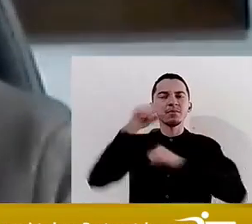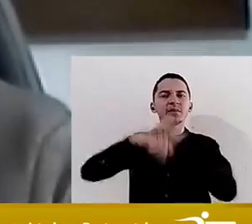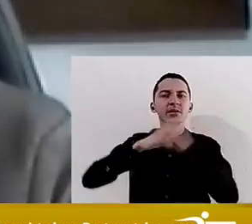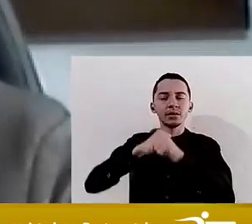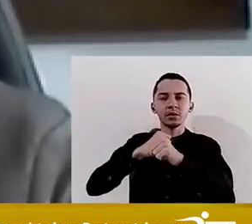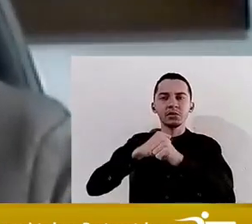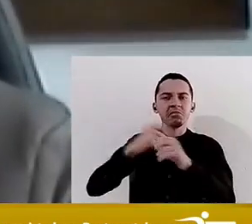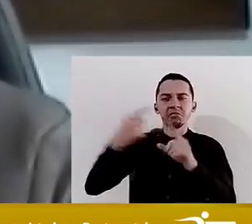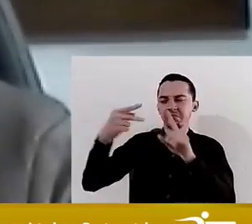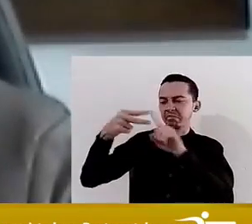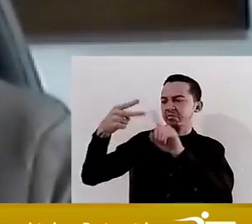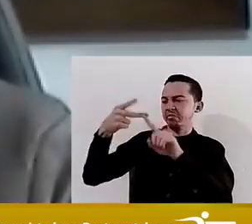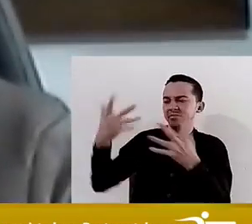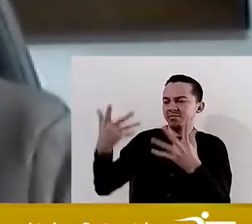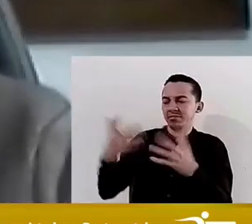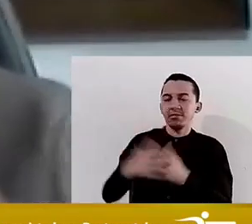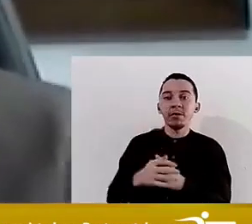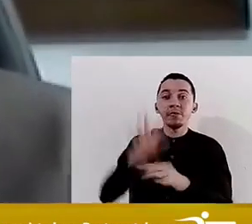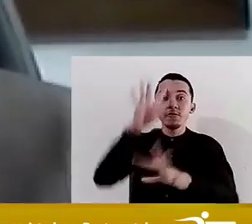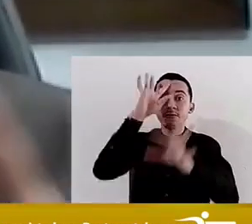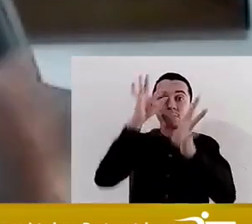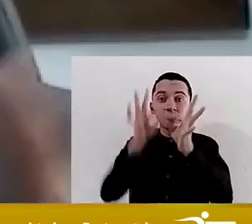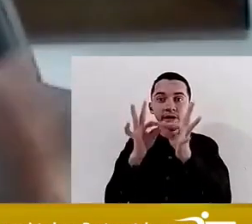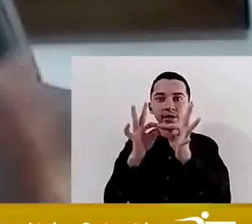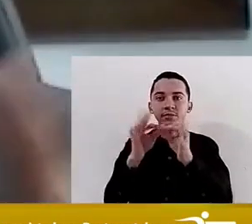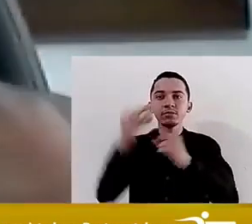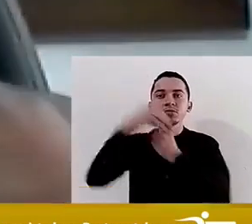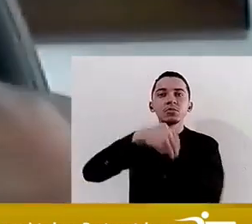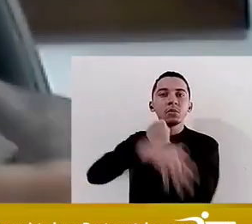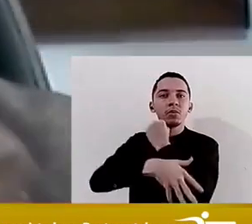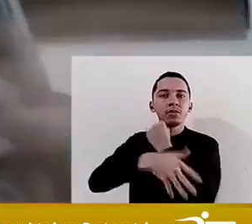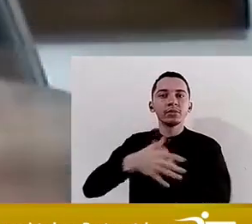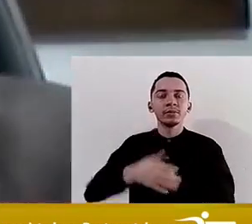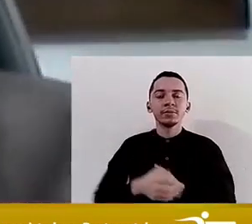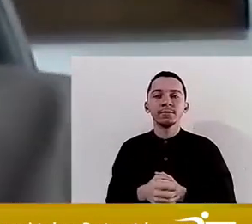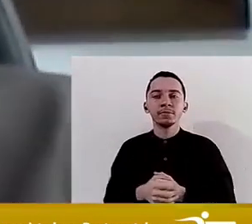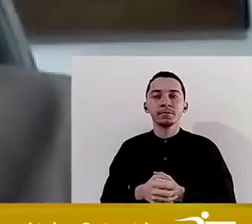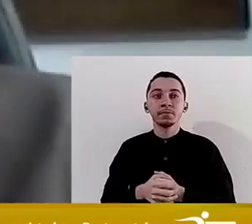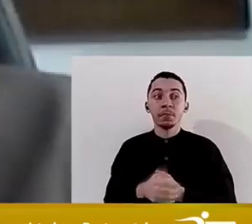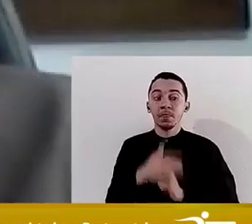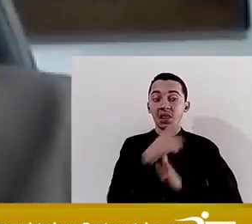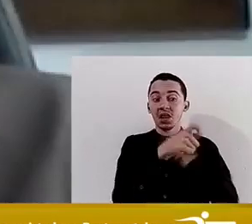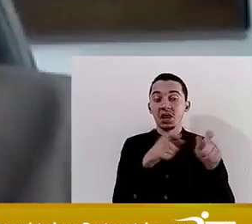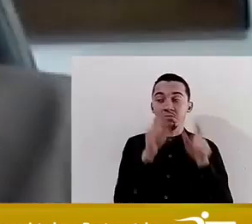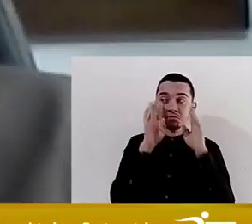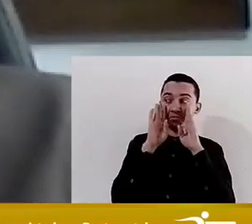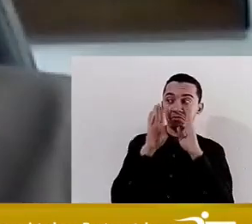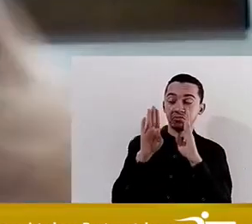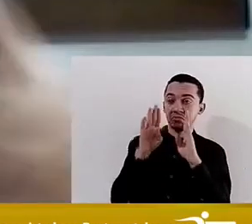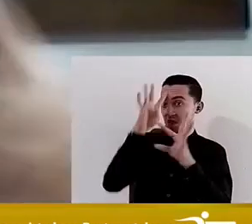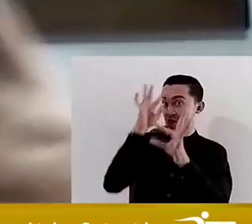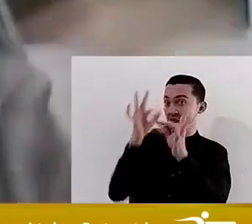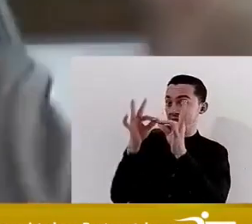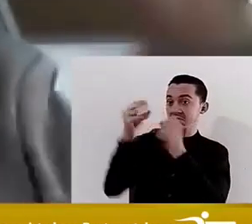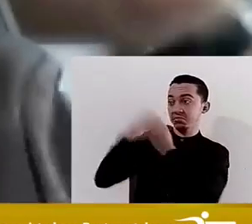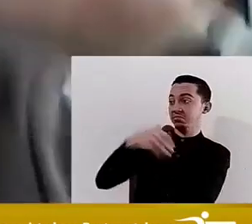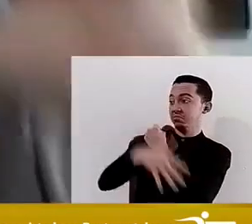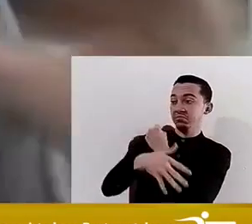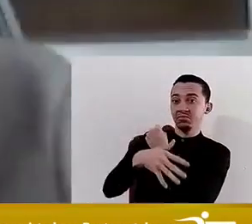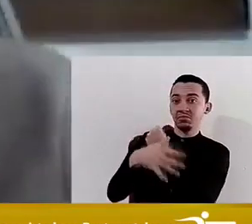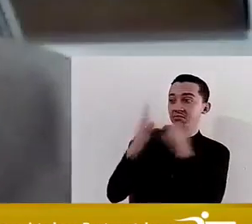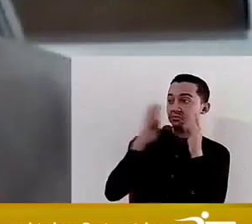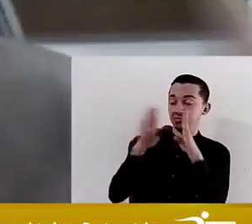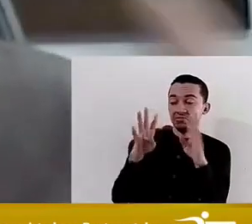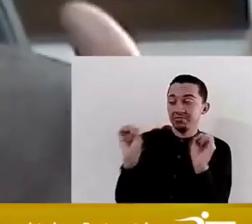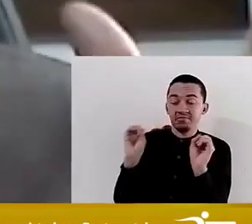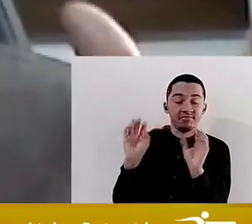doctrina. Y la gente no le quiere prestar atención a la fe como doctrina porque, hermano,